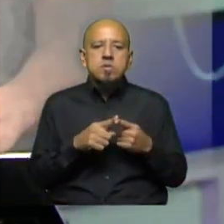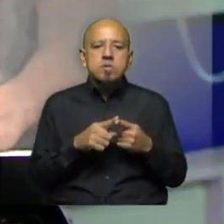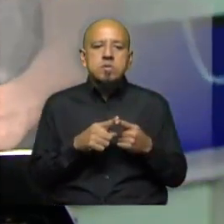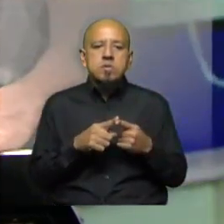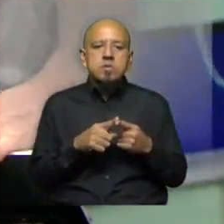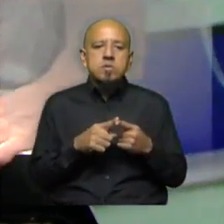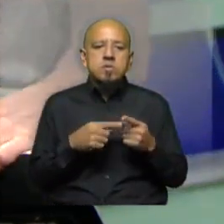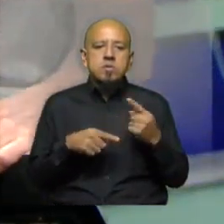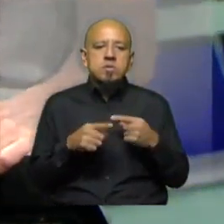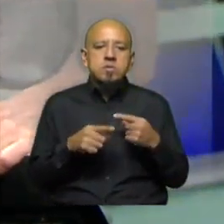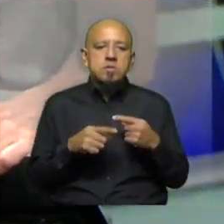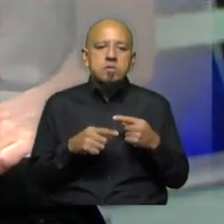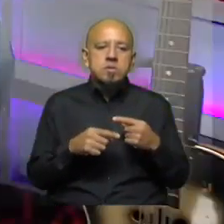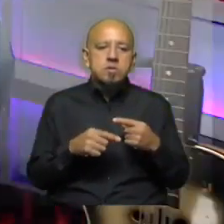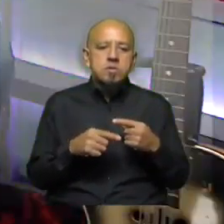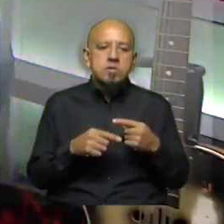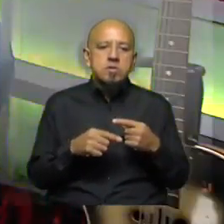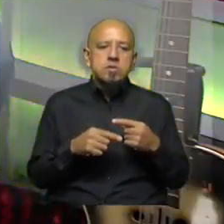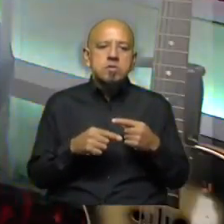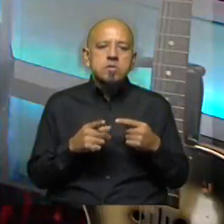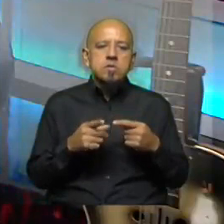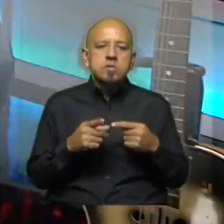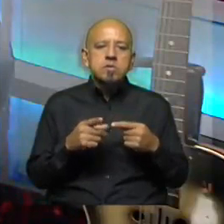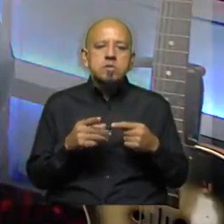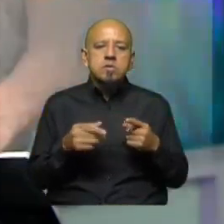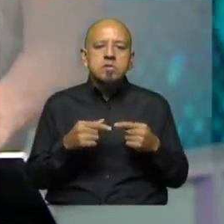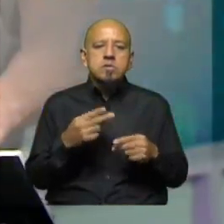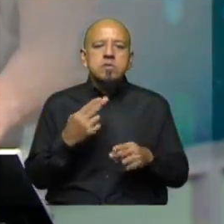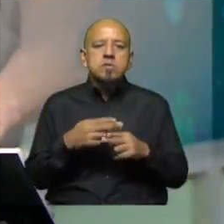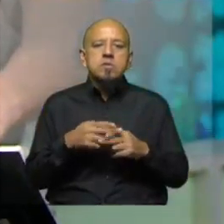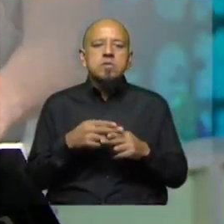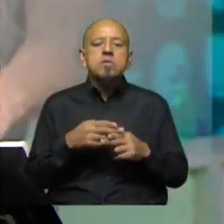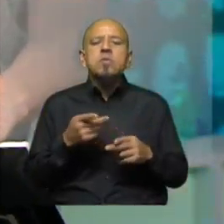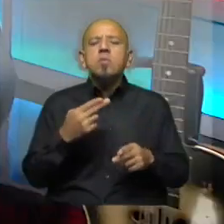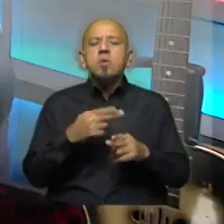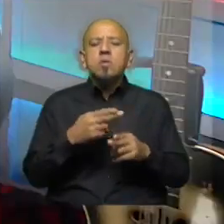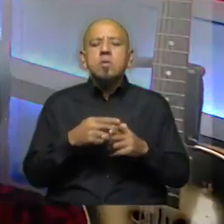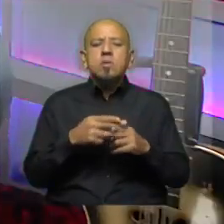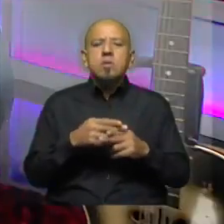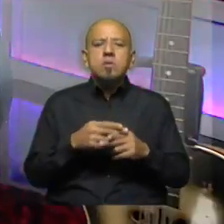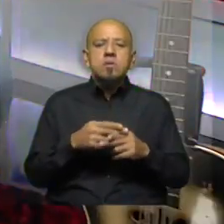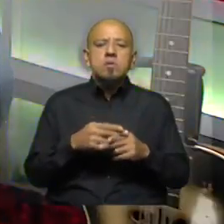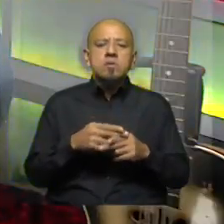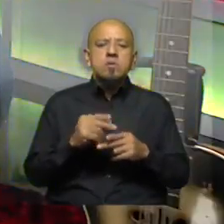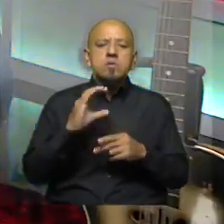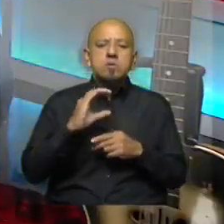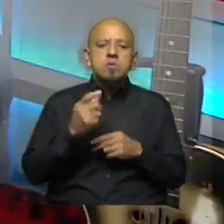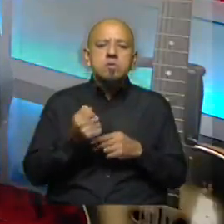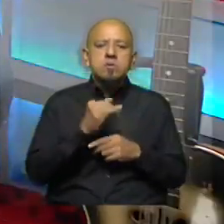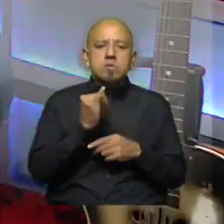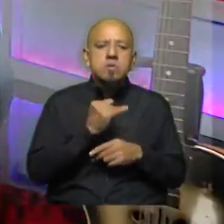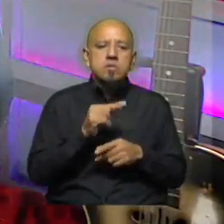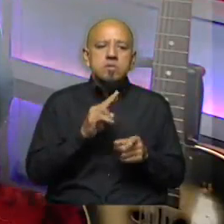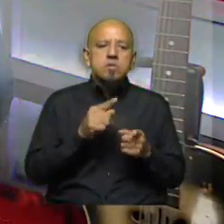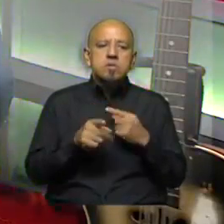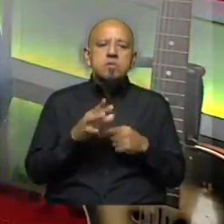juego escénico, ese tipo de incorporaciones. ¿Cómo se llama? ¿Tonete? En una época yo sabía... Cazú. ¿Cómo es? Cazú. Ah, había